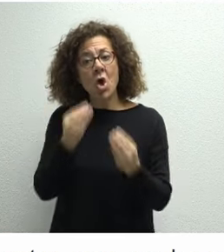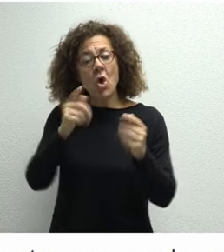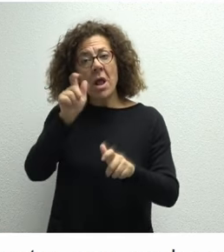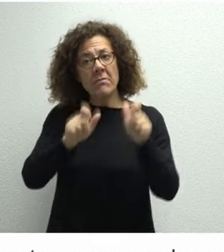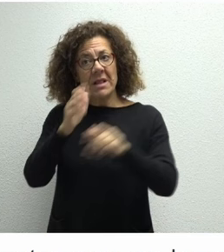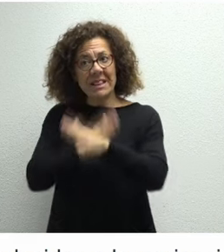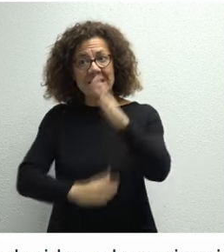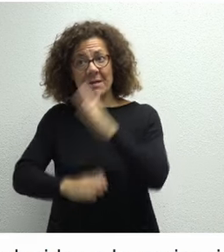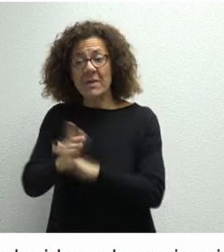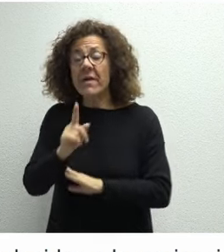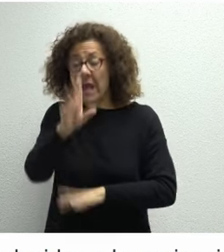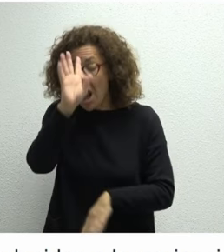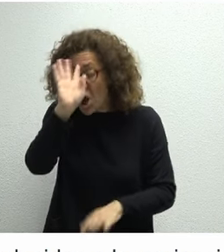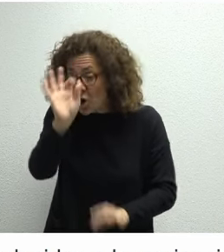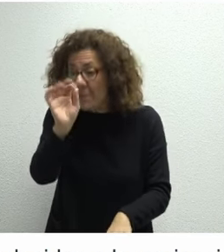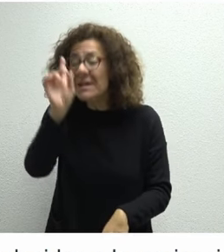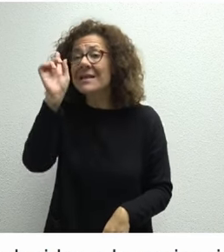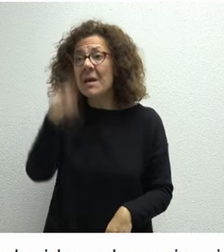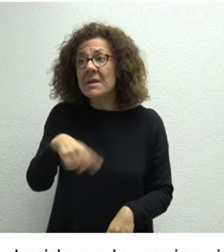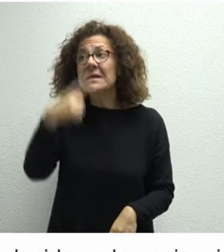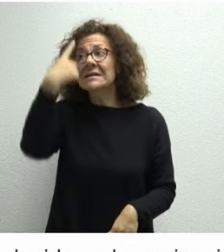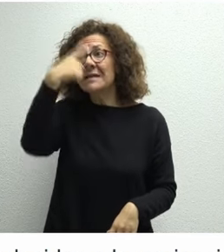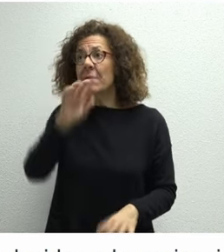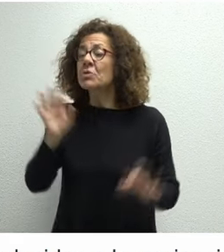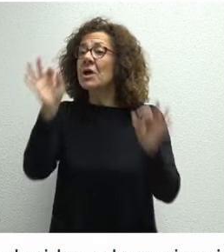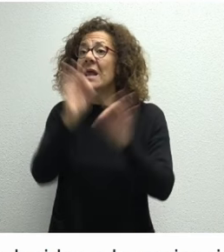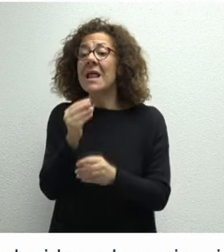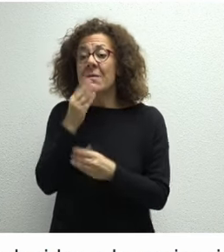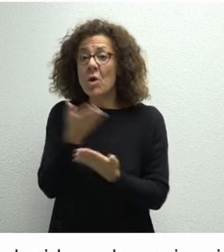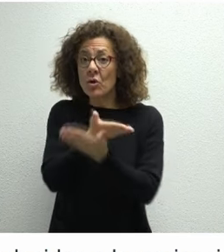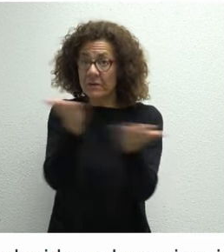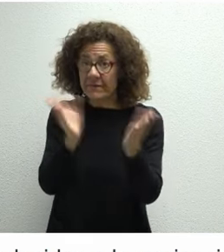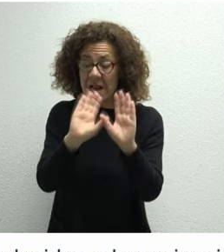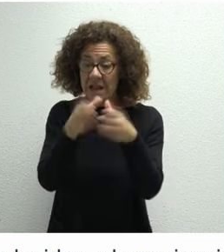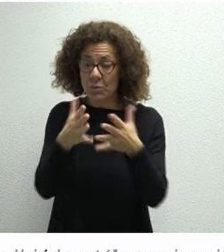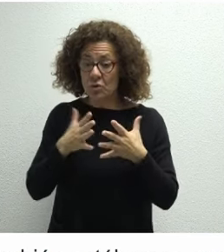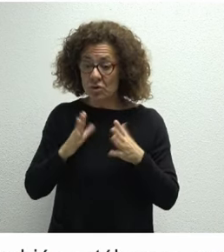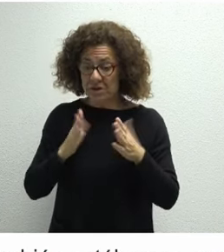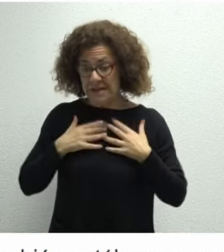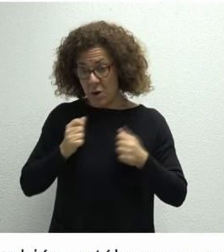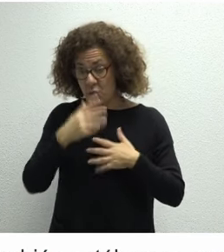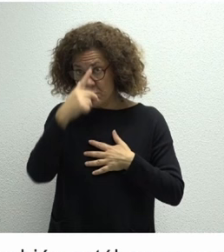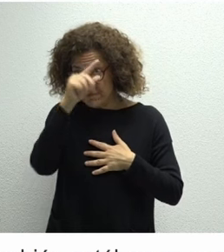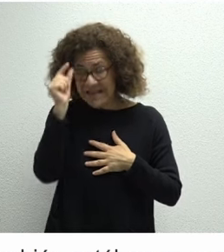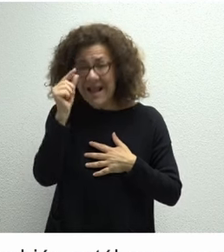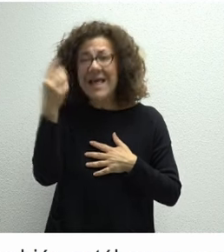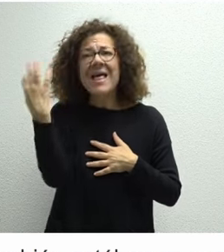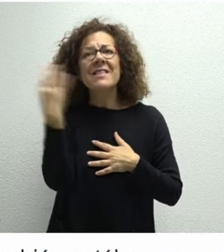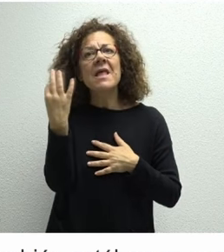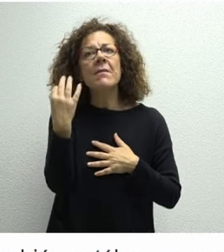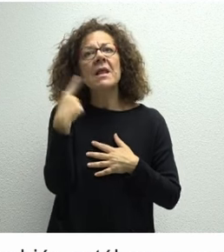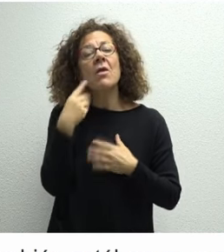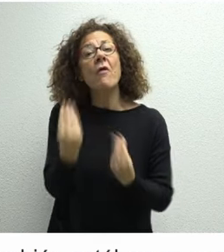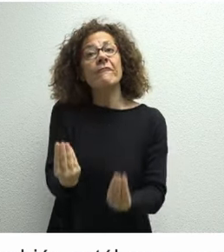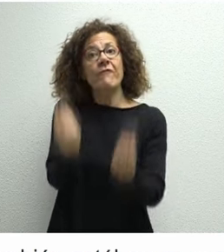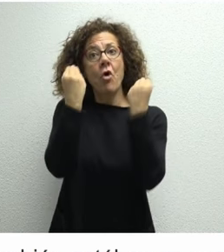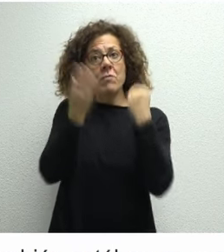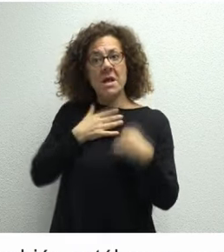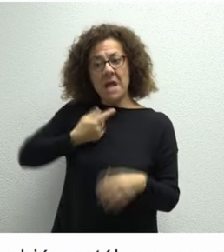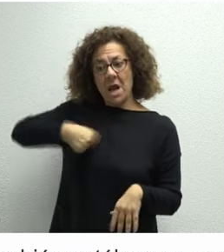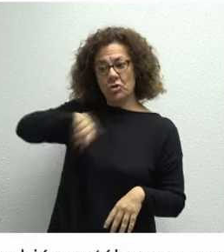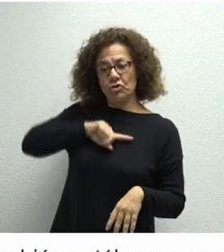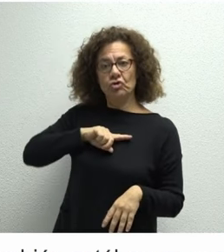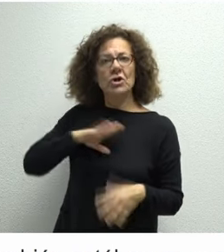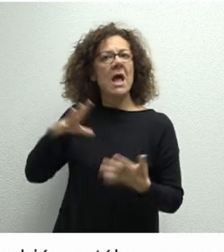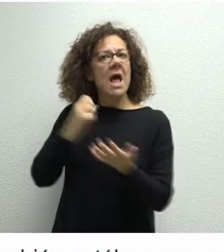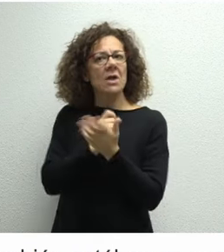discapacidad Y por supuesto sabíamos que nadie mejor que ellas que el equipo de Salud Mental eran las que tenías que las que tenían que formarnos a nosotros en